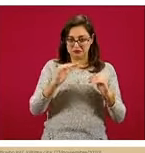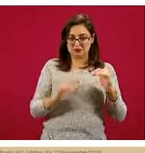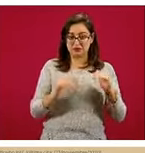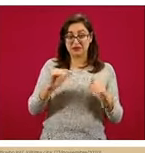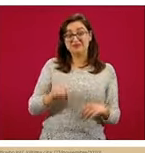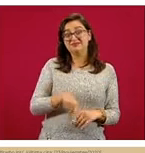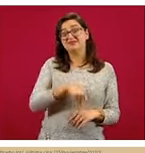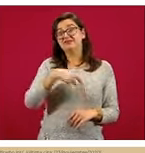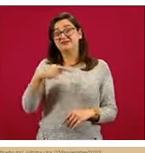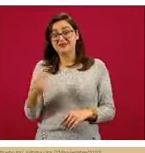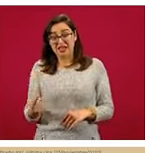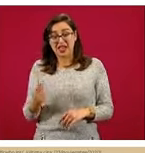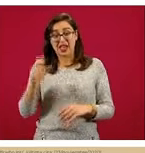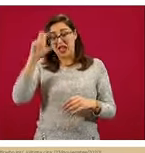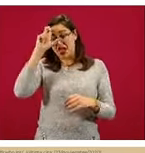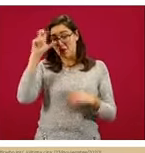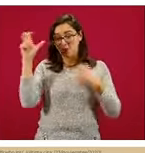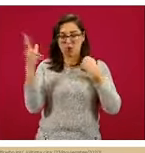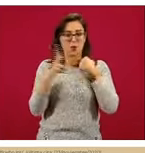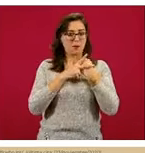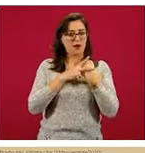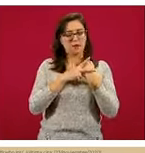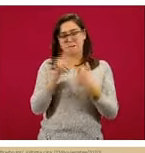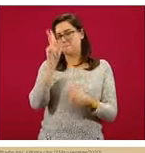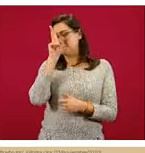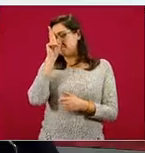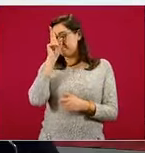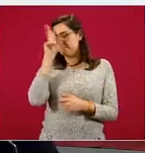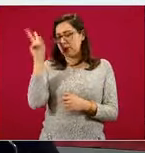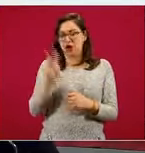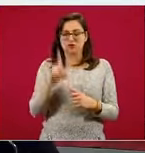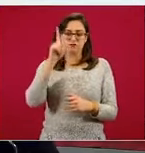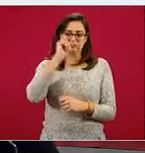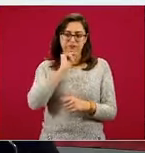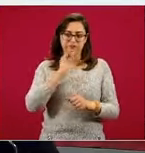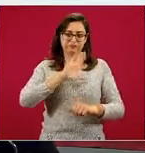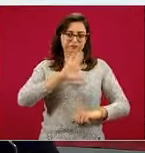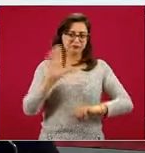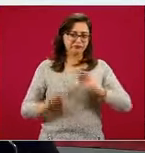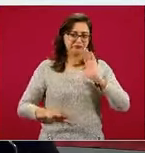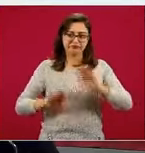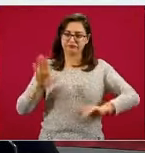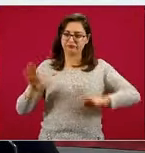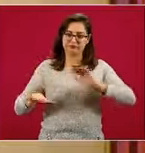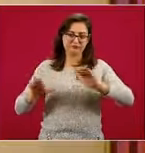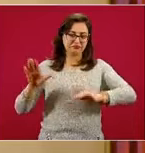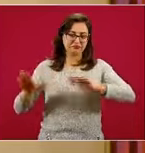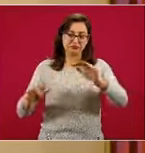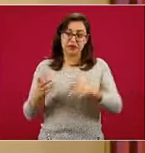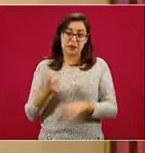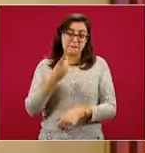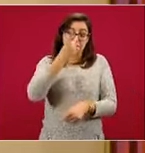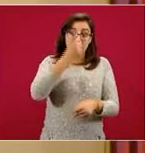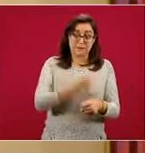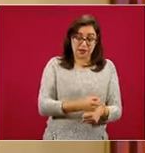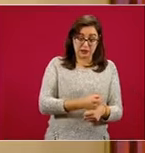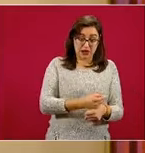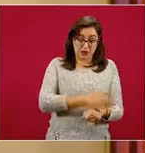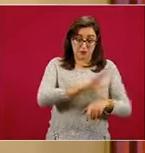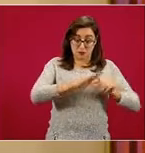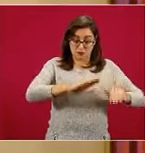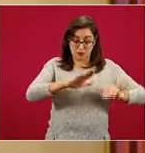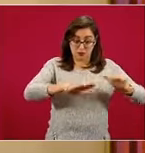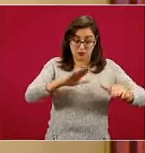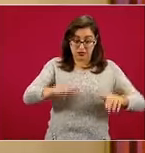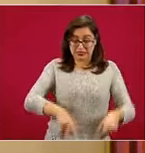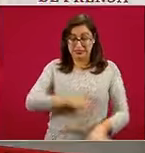la cantidad de defunciones por día en relación a su primer evento o su primer gran brote de todos estos